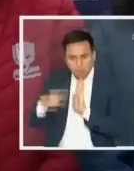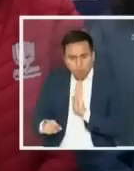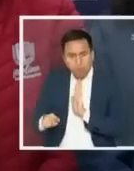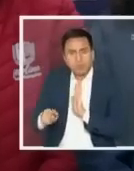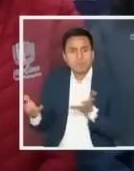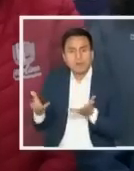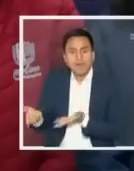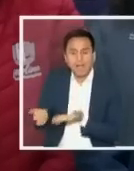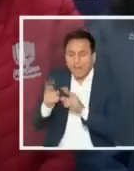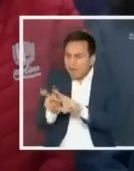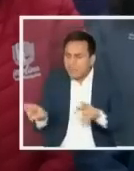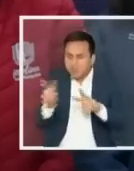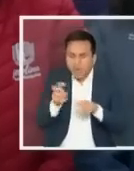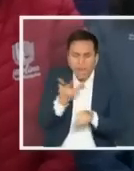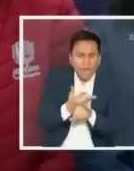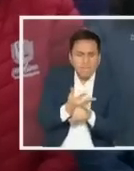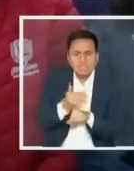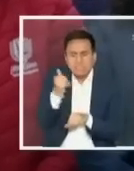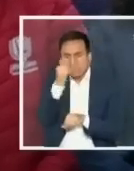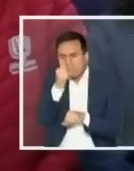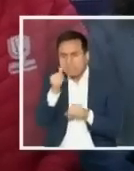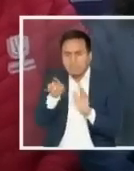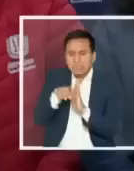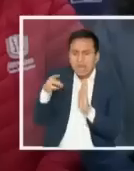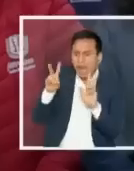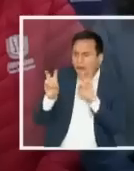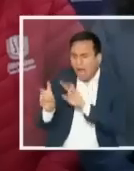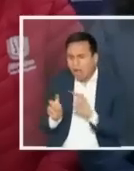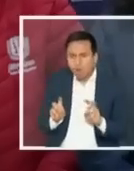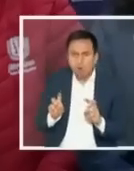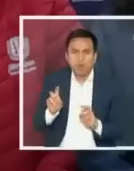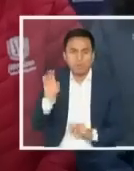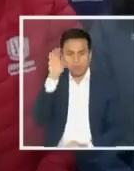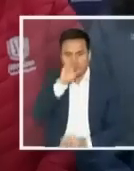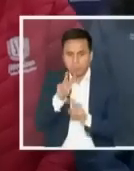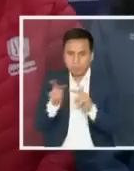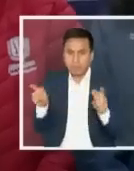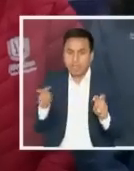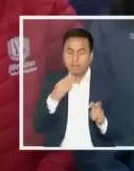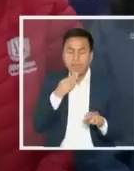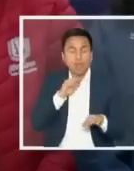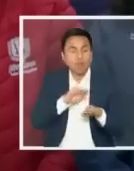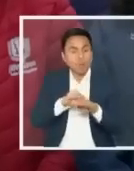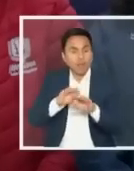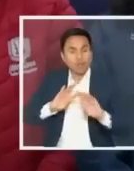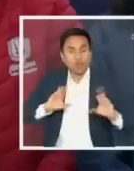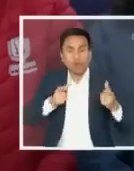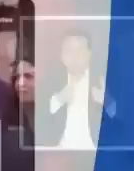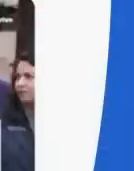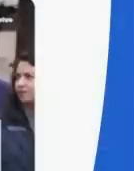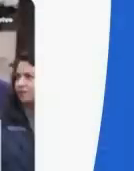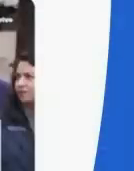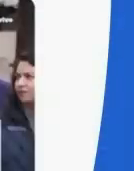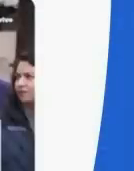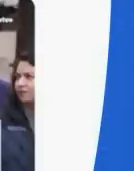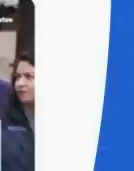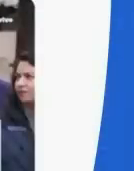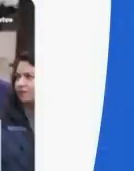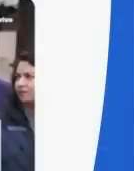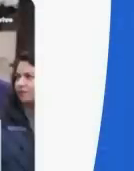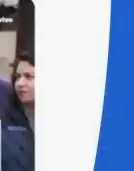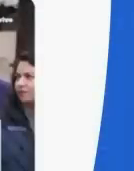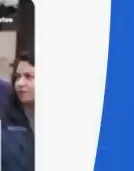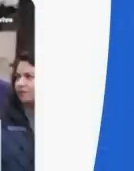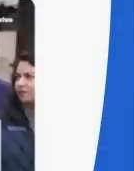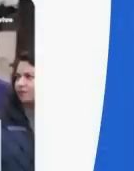Mira, ¿pero por qué es tan delicado? ¿Por qué yo dije eso? Miren el siguiente tuit. A ver. Y van a entender el contexto. Este es un